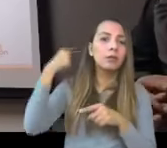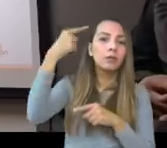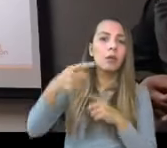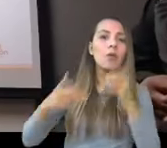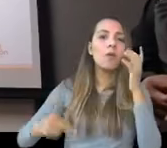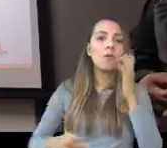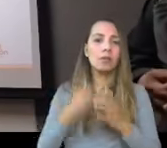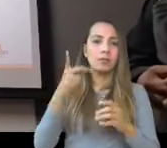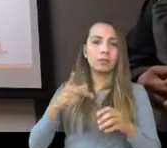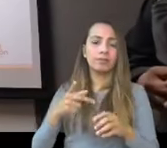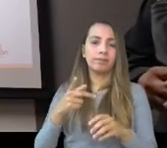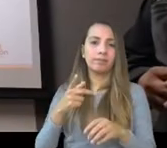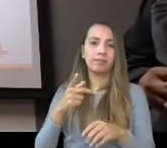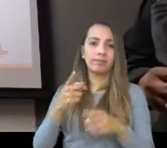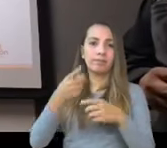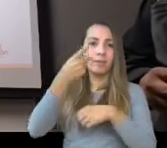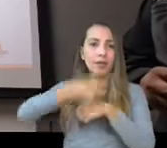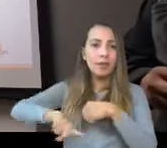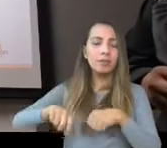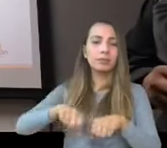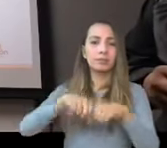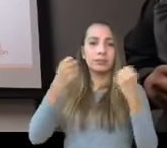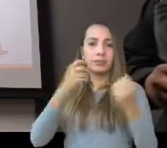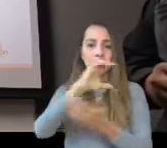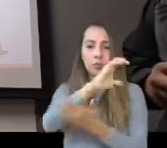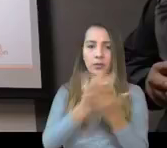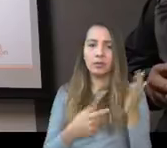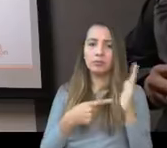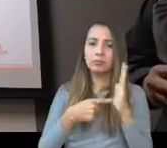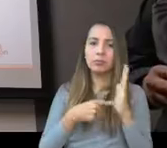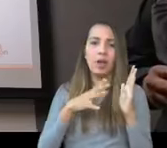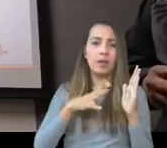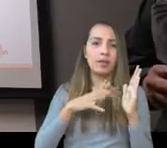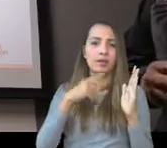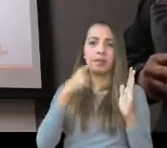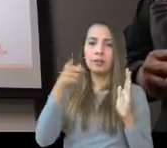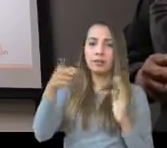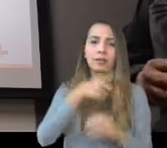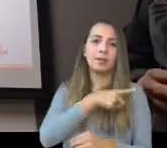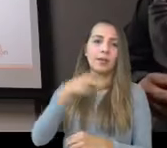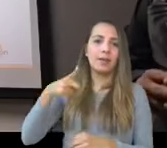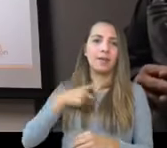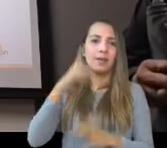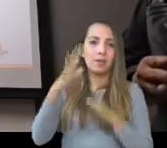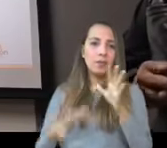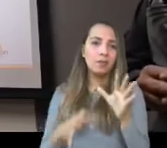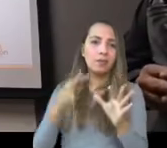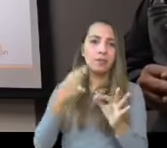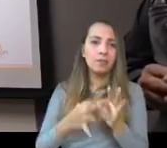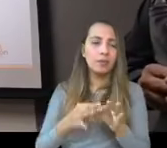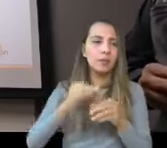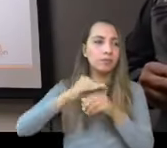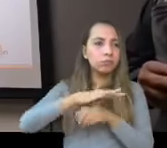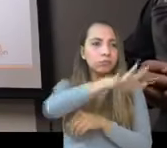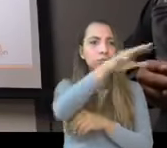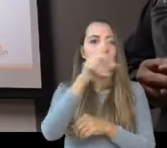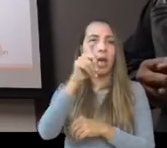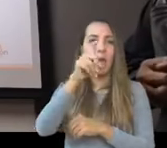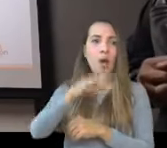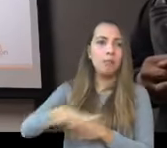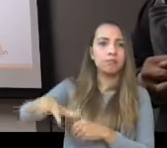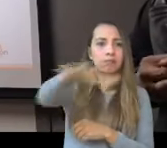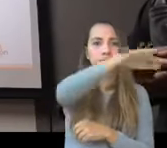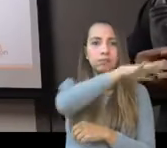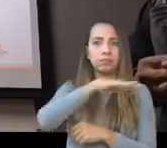etcétera, cuando está en su contrato que tienen que garantizarle a la ciudad el servicio y el suministro de